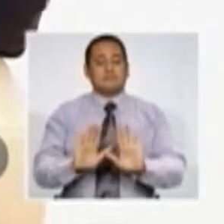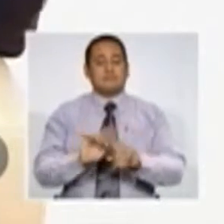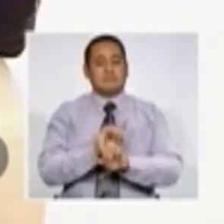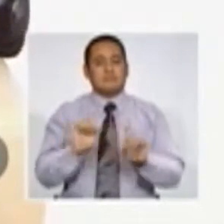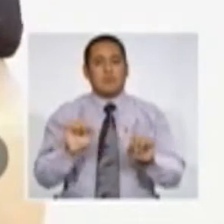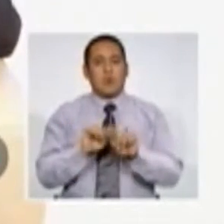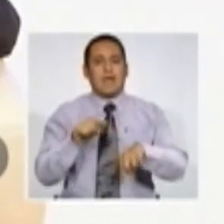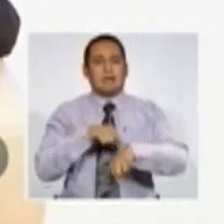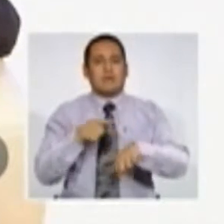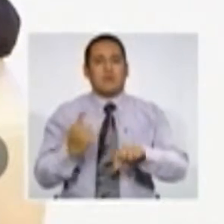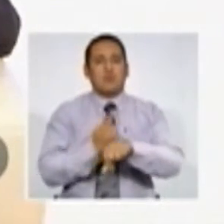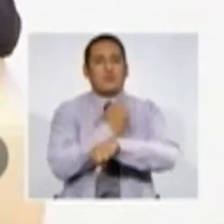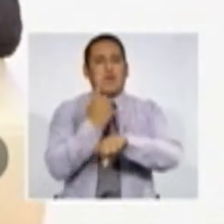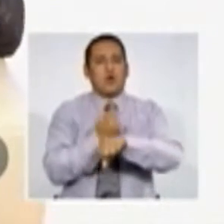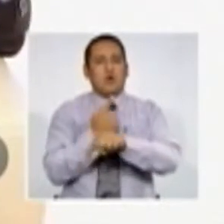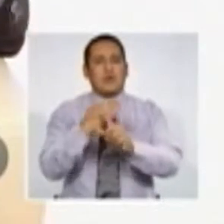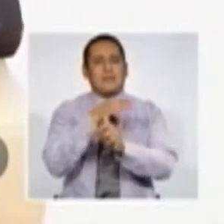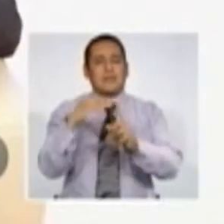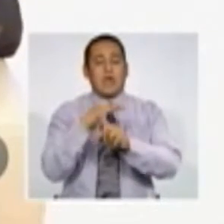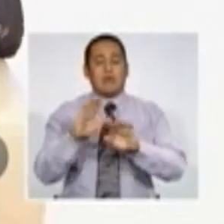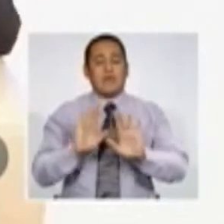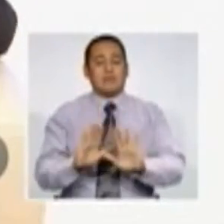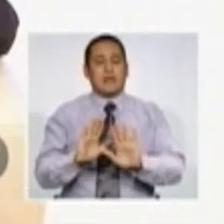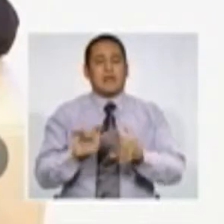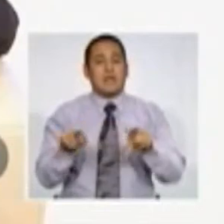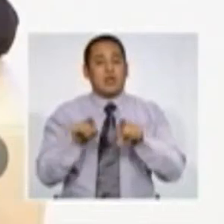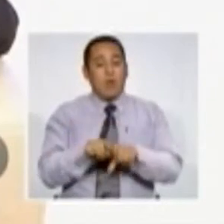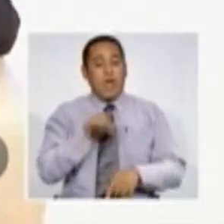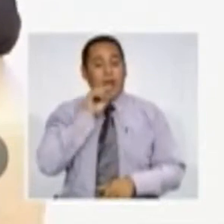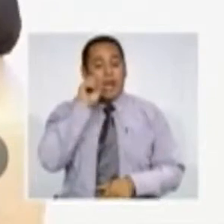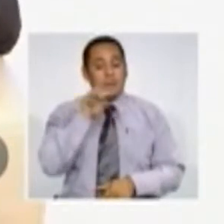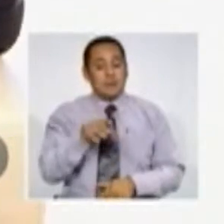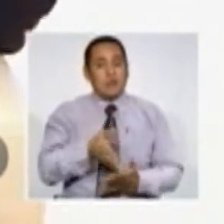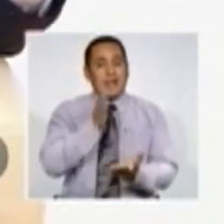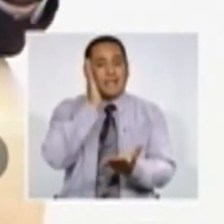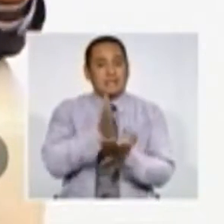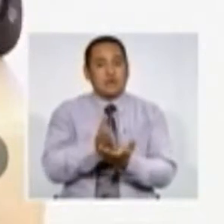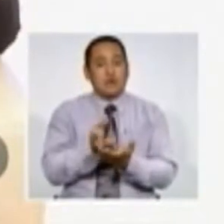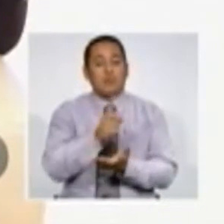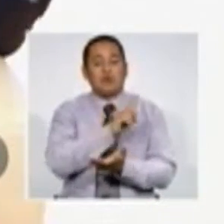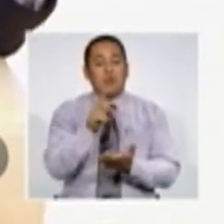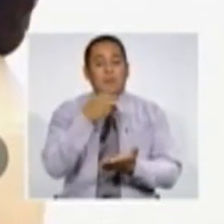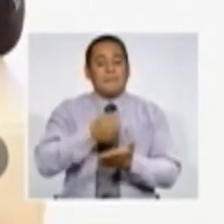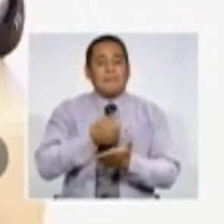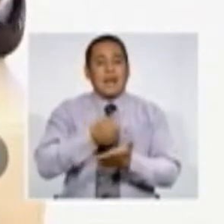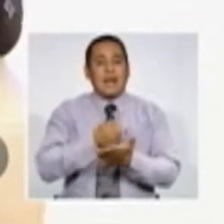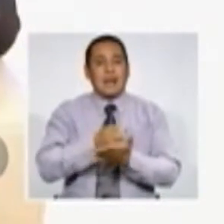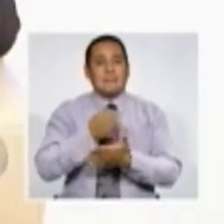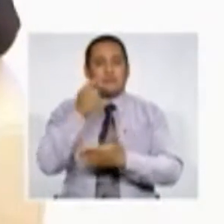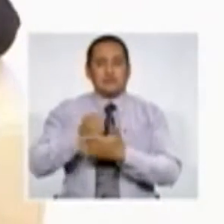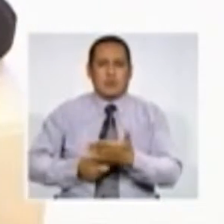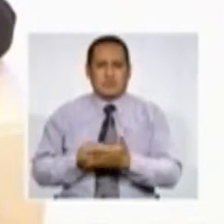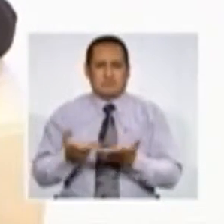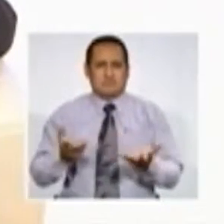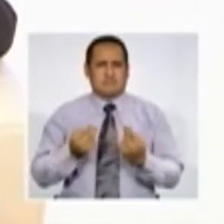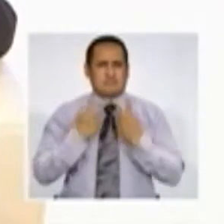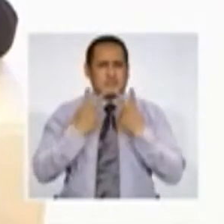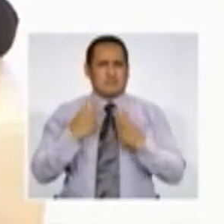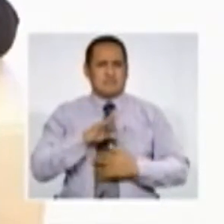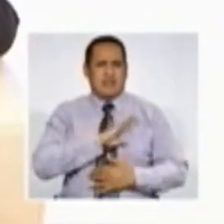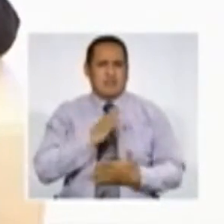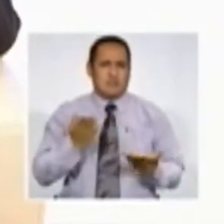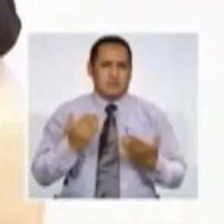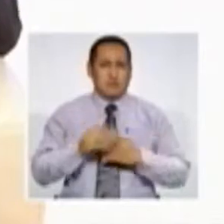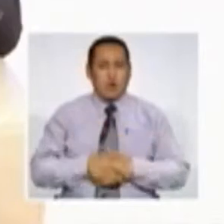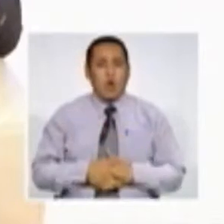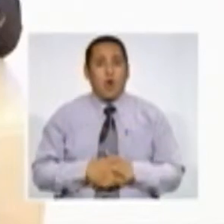se les permitía, digamos, durante media hora, una hora entrar a clases como una señal de castigo por no pagar la pensión. No, qué